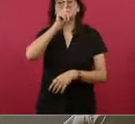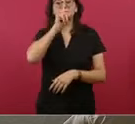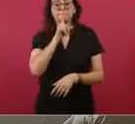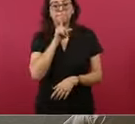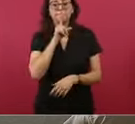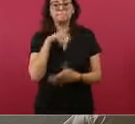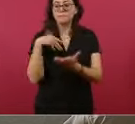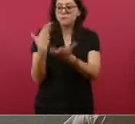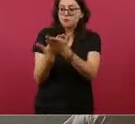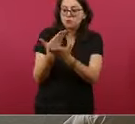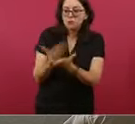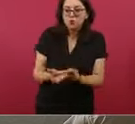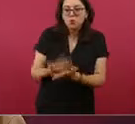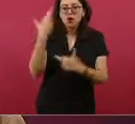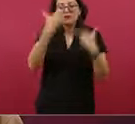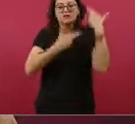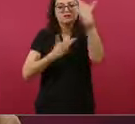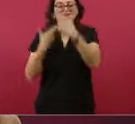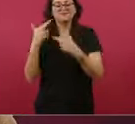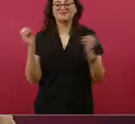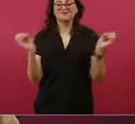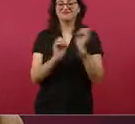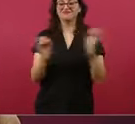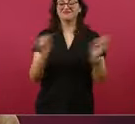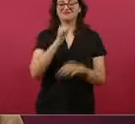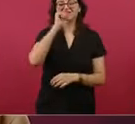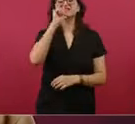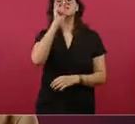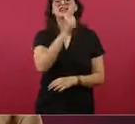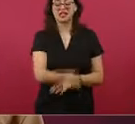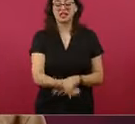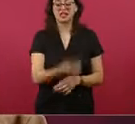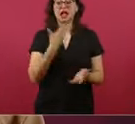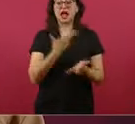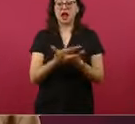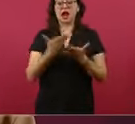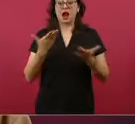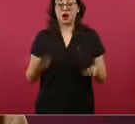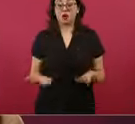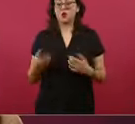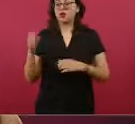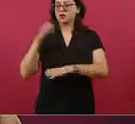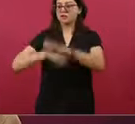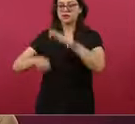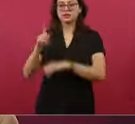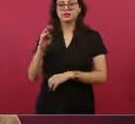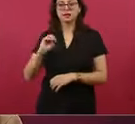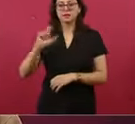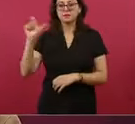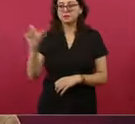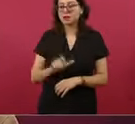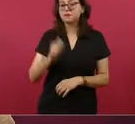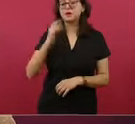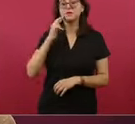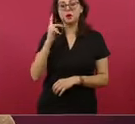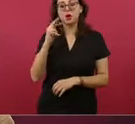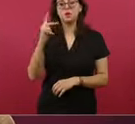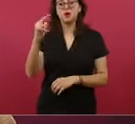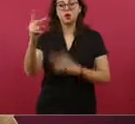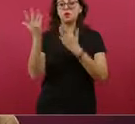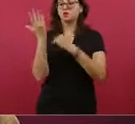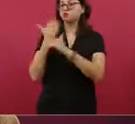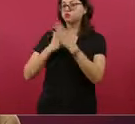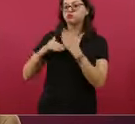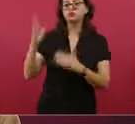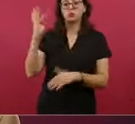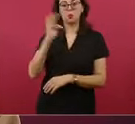Pemex. Con la estrategia de la actual administración, la empresa paraestatal se ha recuperado del desfalco y la corrupción